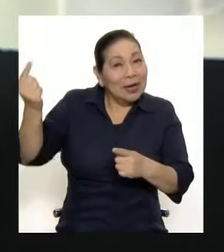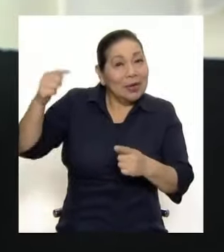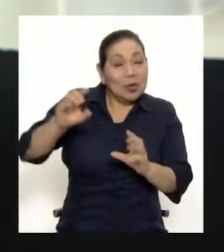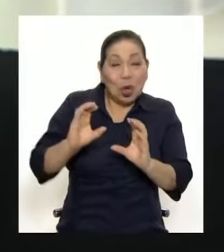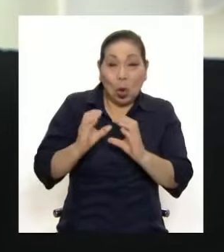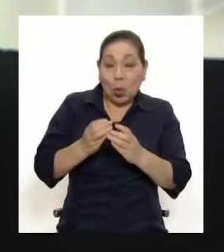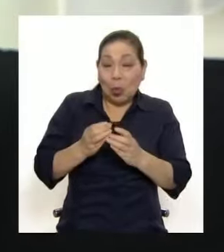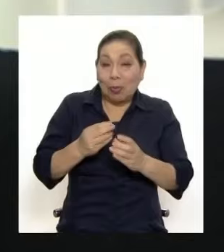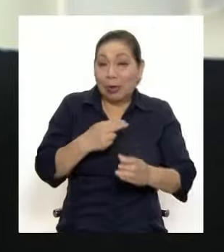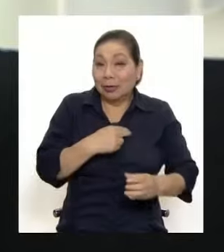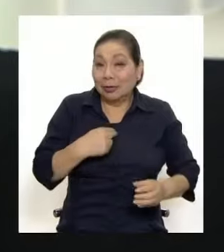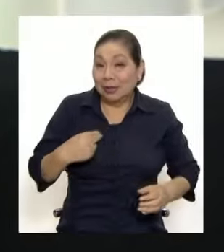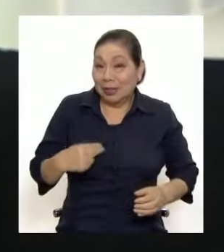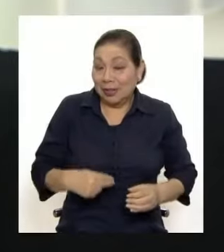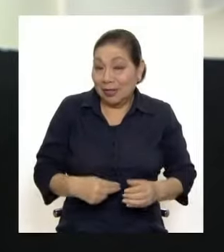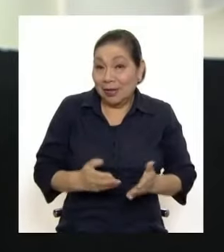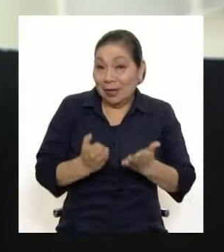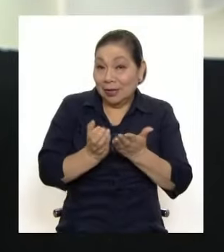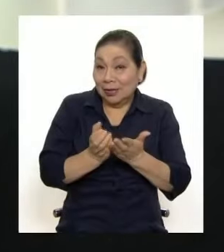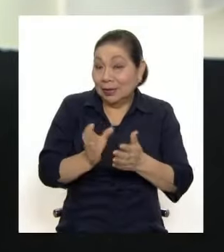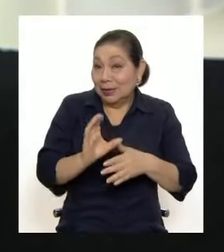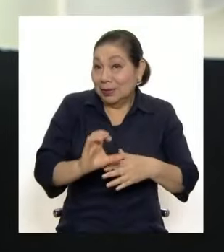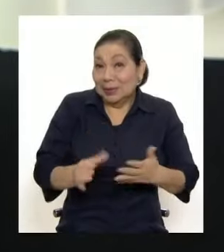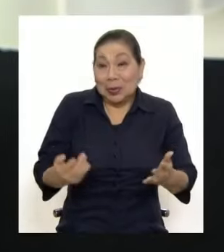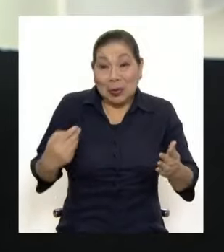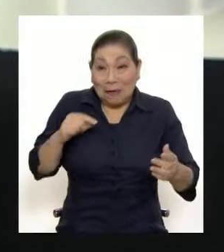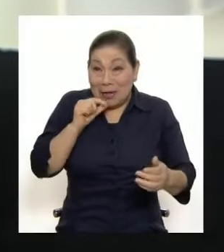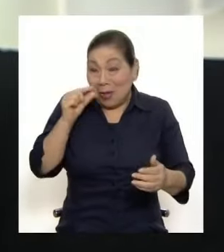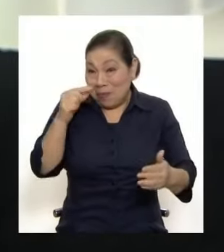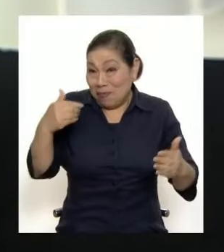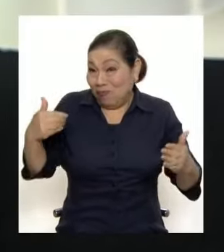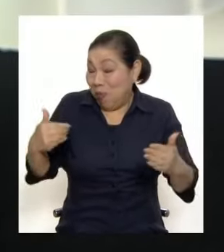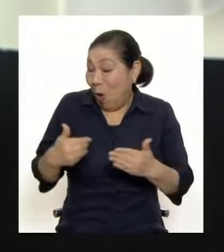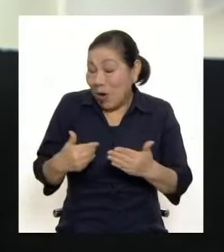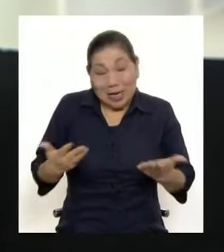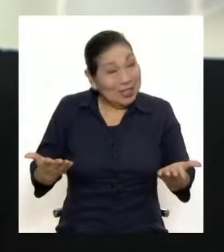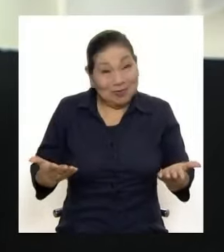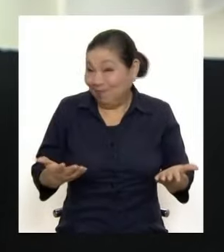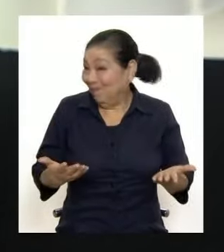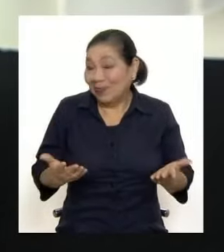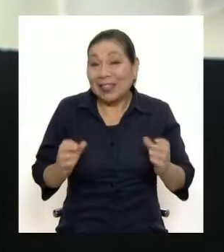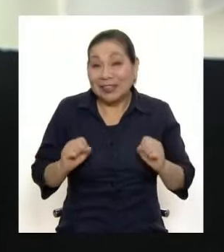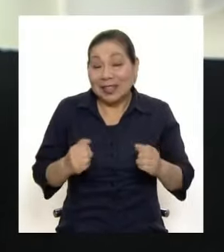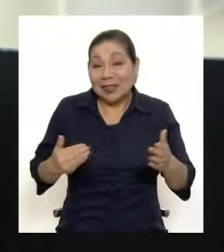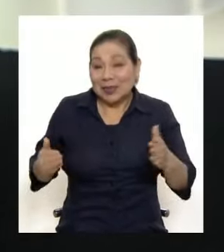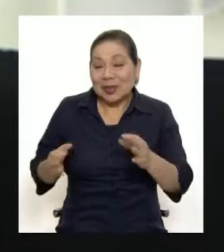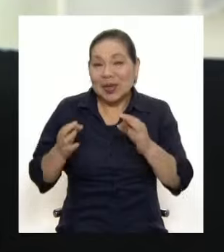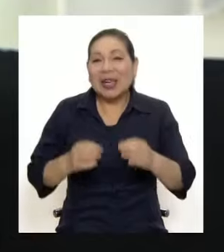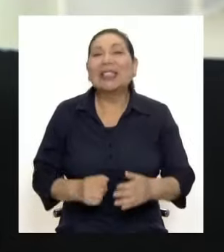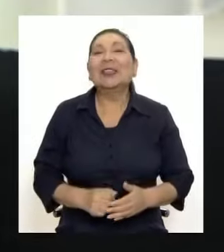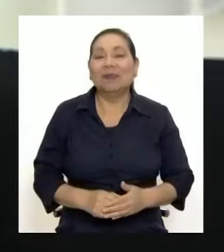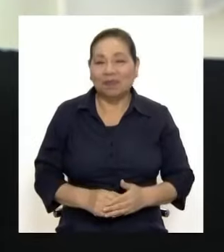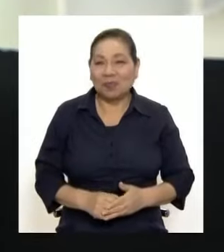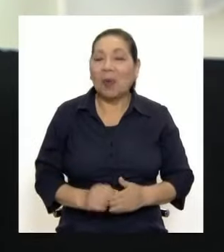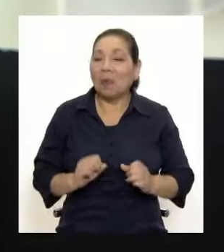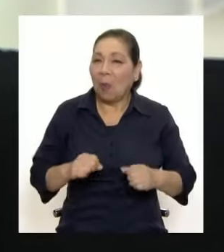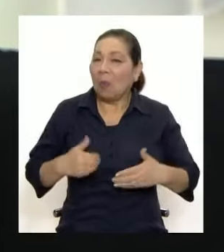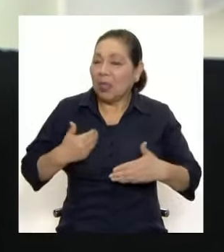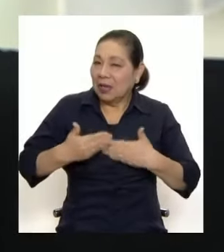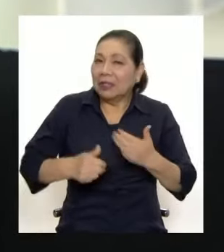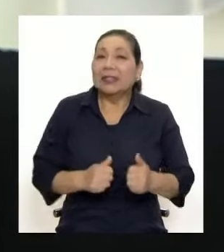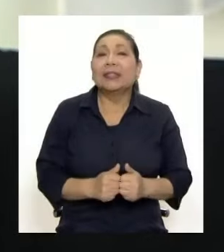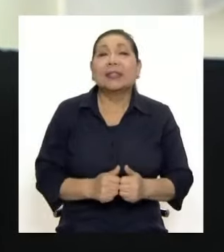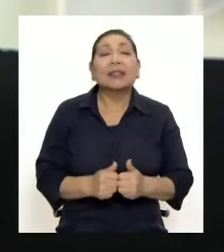esta delegación china sin duda y el puerto de chancay ya en vísperas de su inauguración da cuenta de que estamos en el camino correcto no de poder seguir